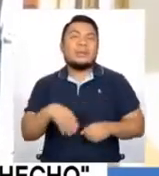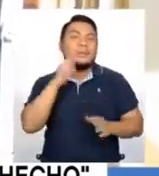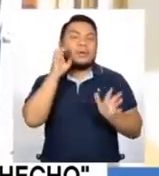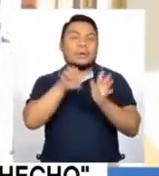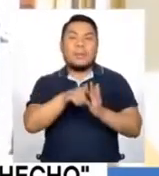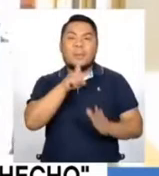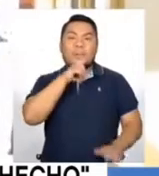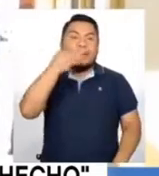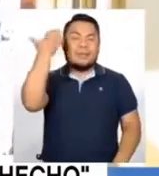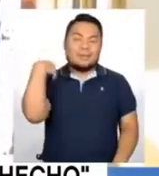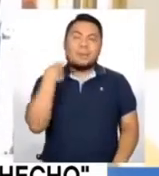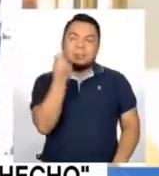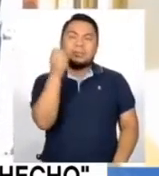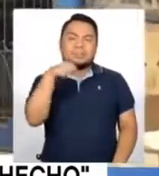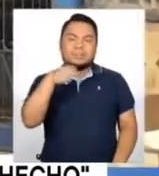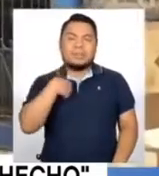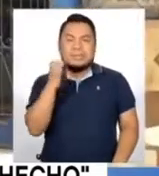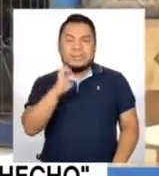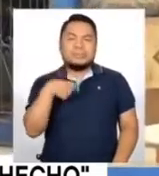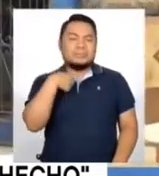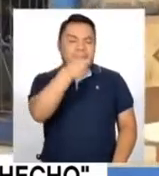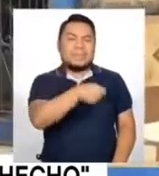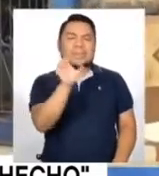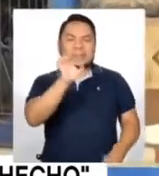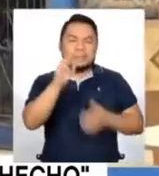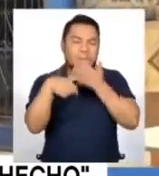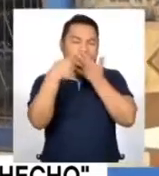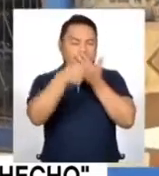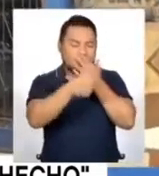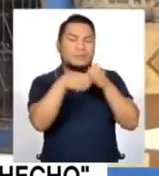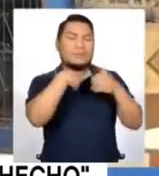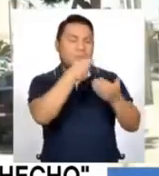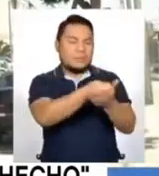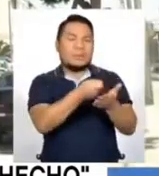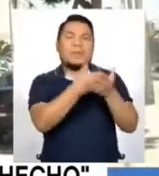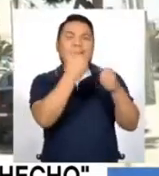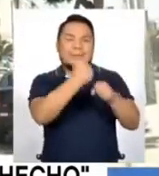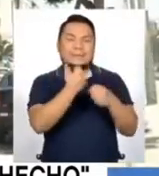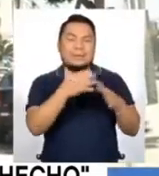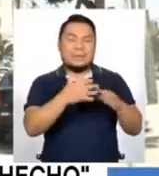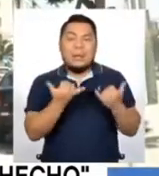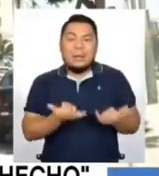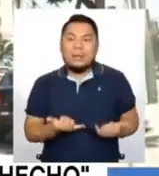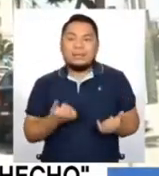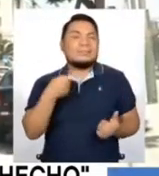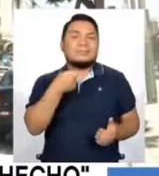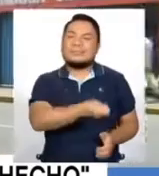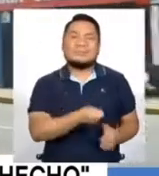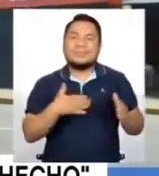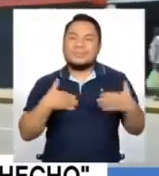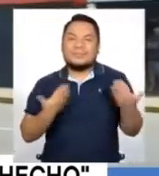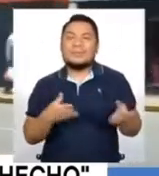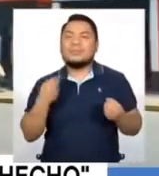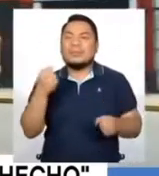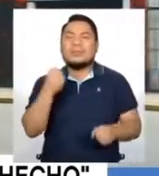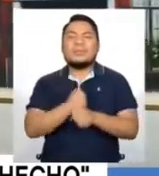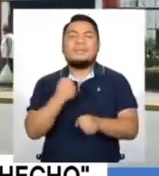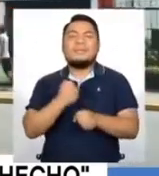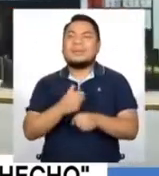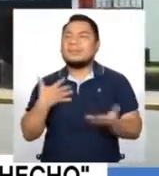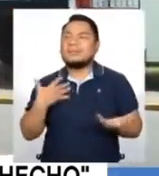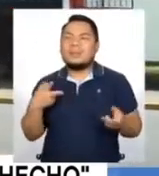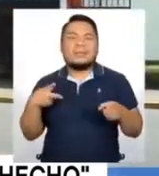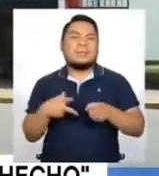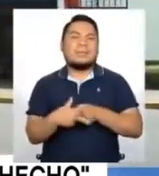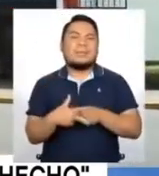una capacidad económica en enero y podía pagar esa pensión, ya no puede pagarla porque, pongámonos